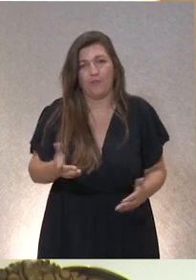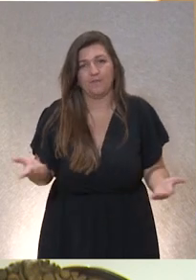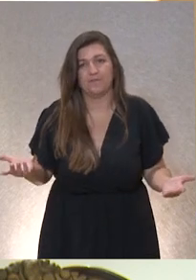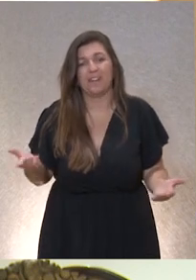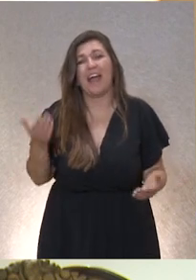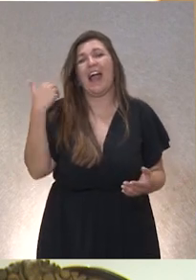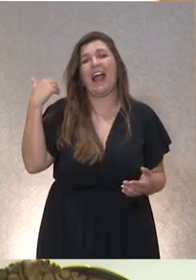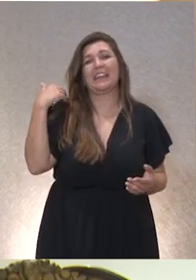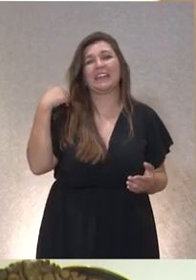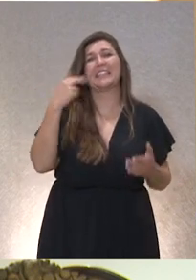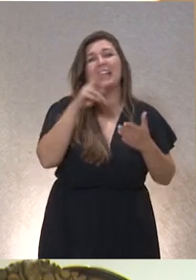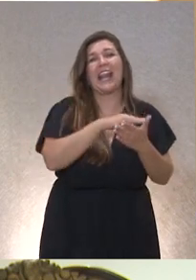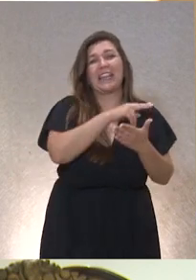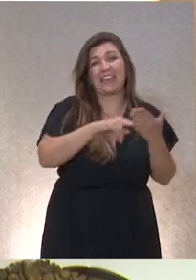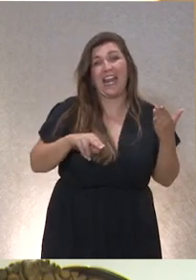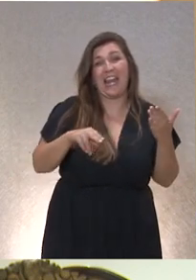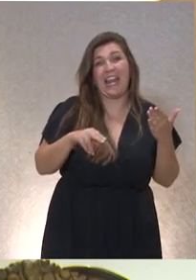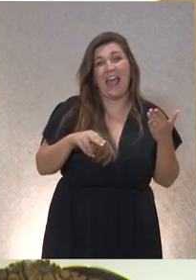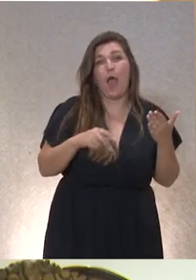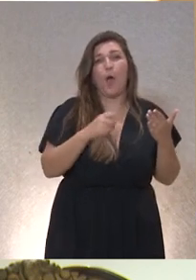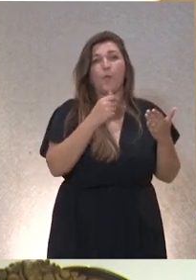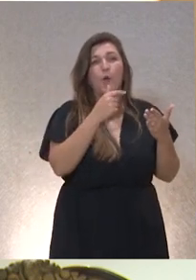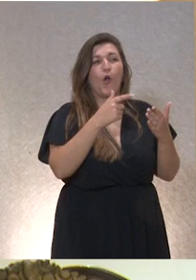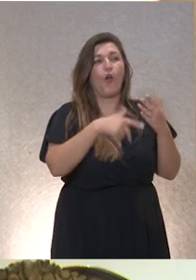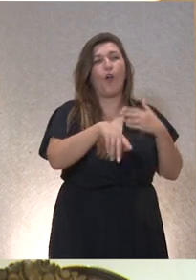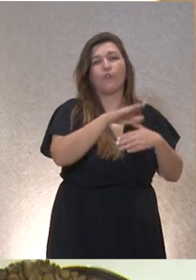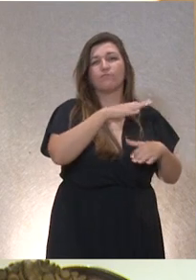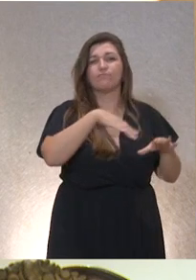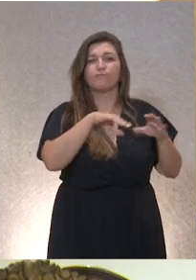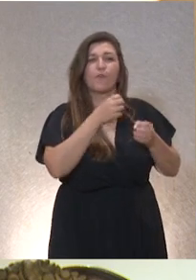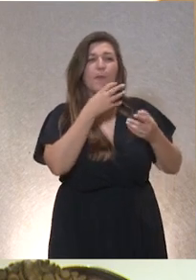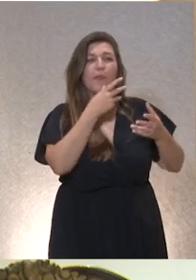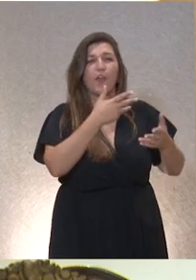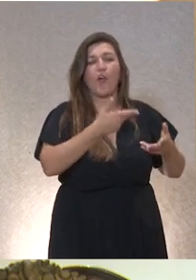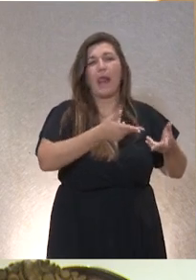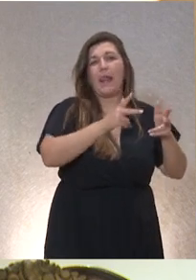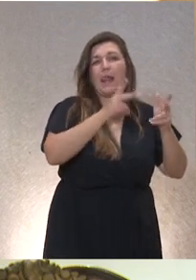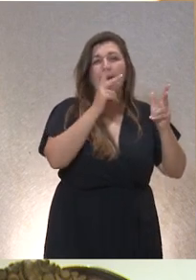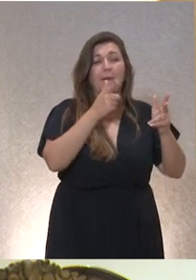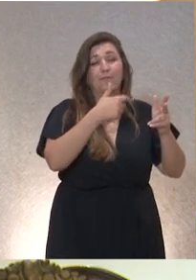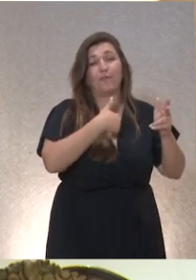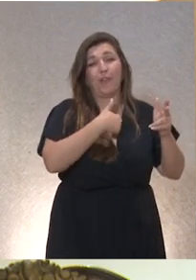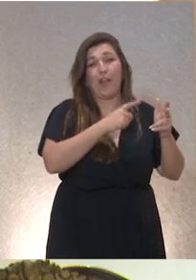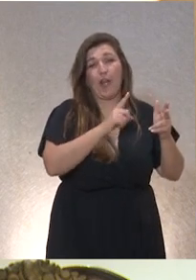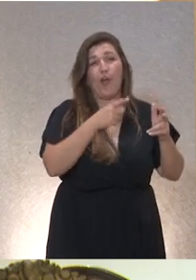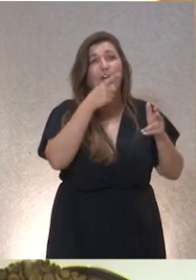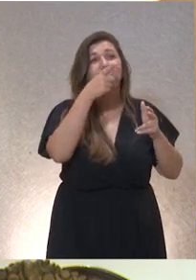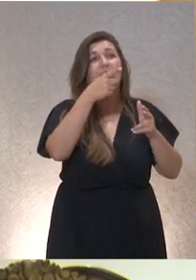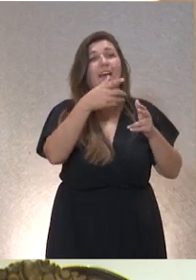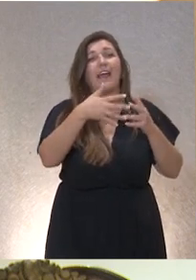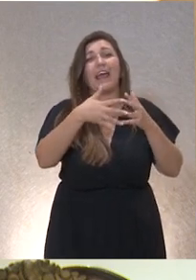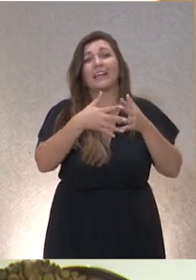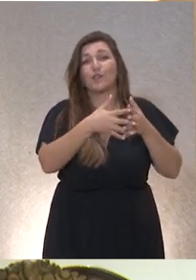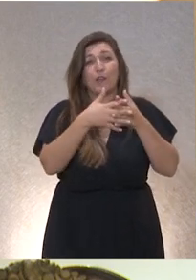en Inglaterra que era un poco paraíso en este sentido con el caso murdock no funciona en Estados Unidos no